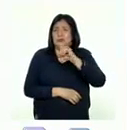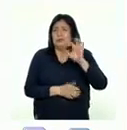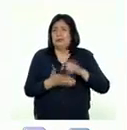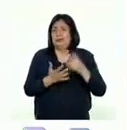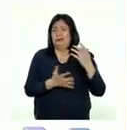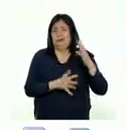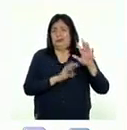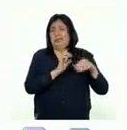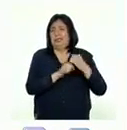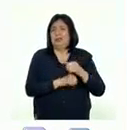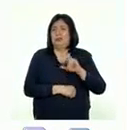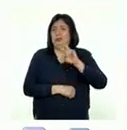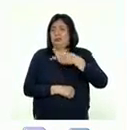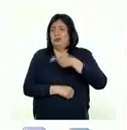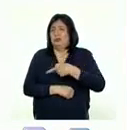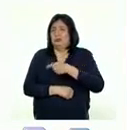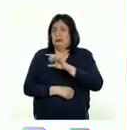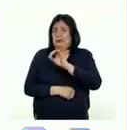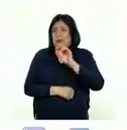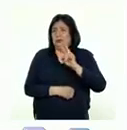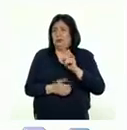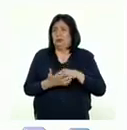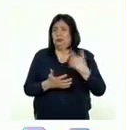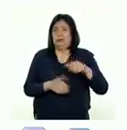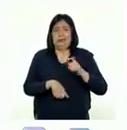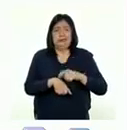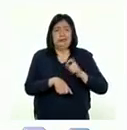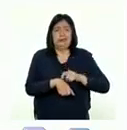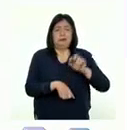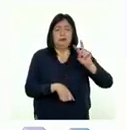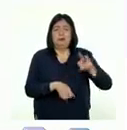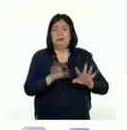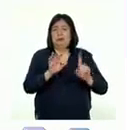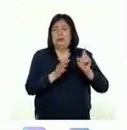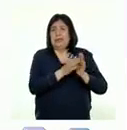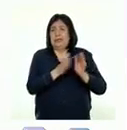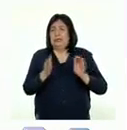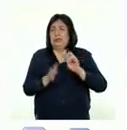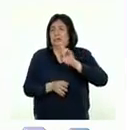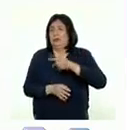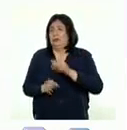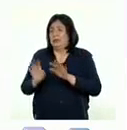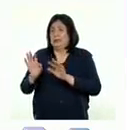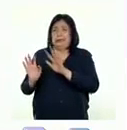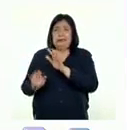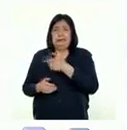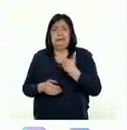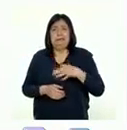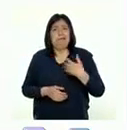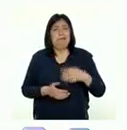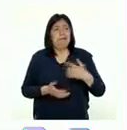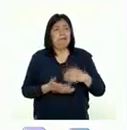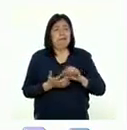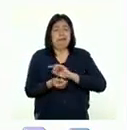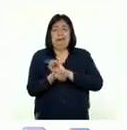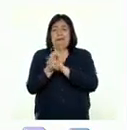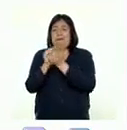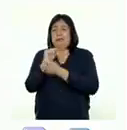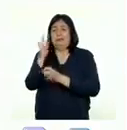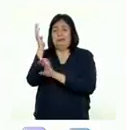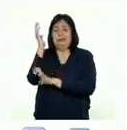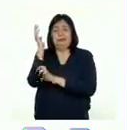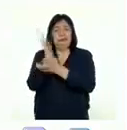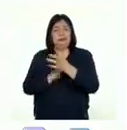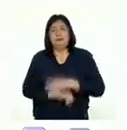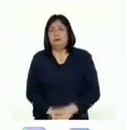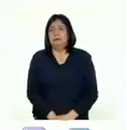últimas décadas y 2,02 grados centígrados solo en el periodo del 2011 al 2015, lo cual ha alterado las